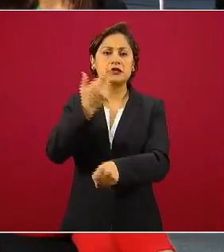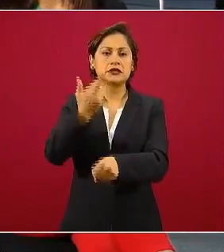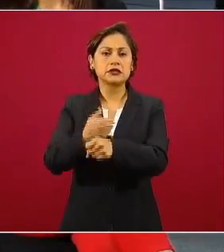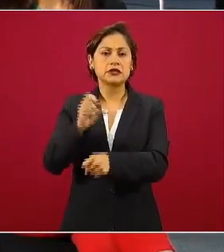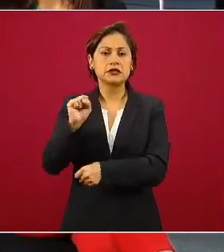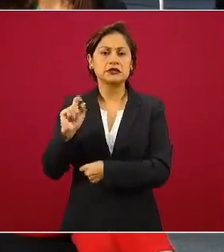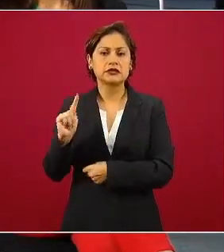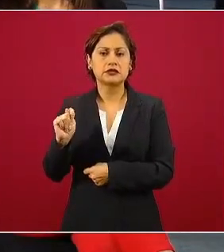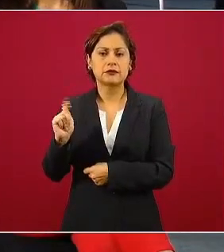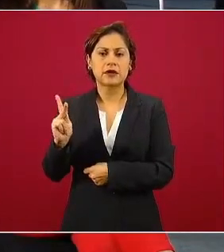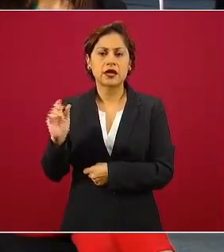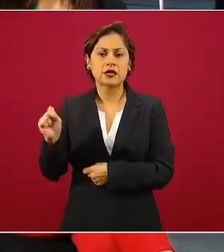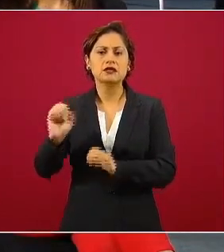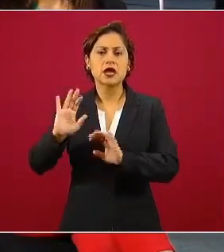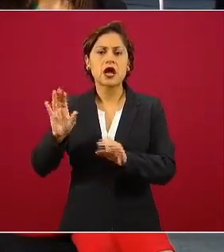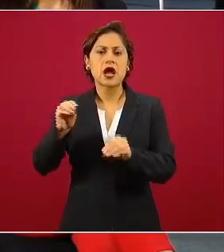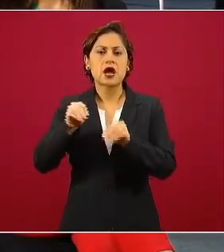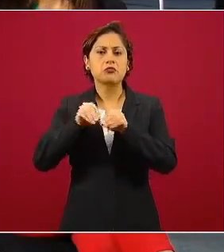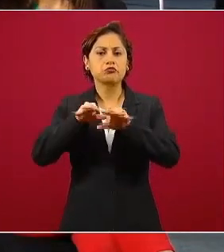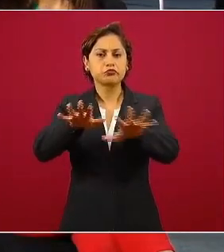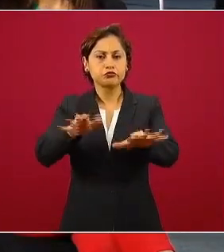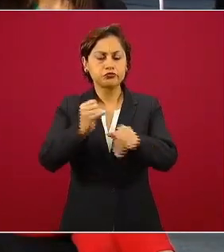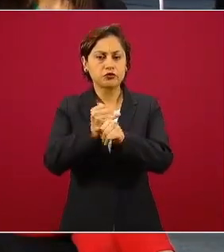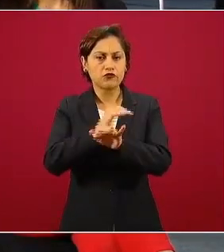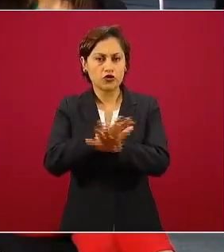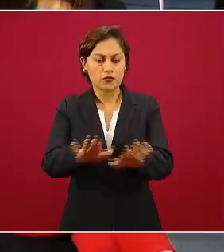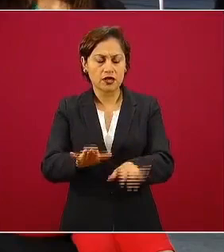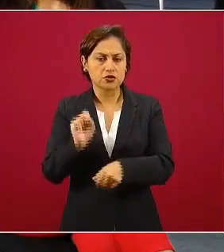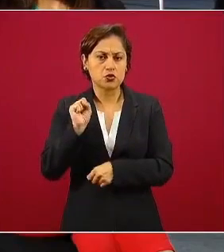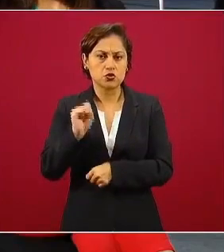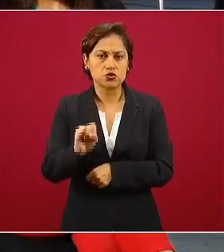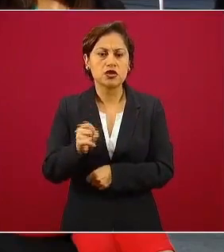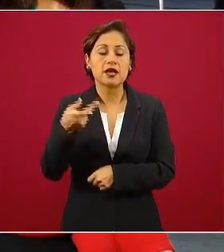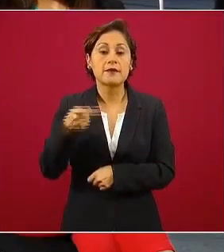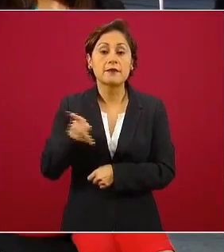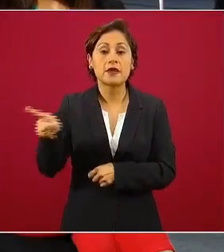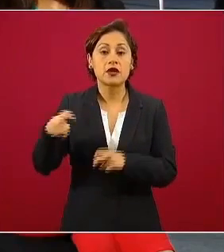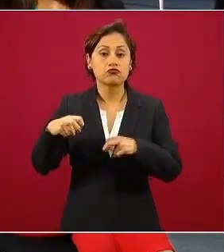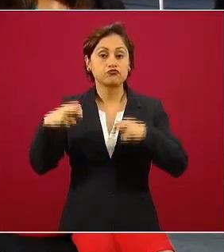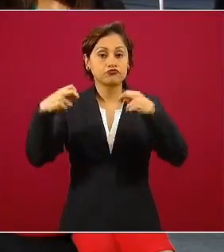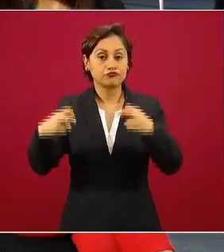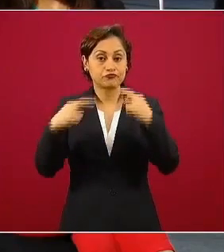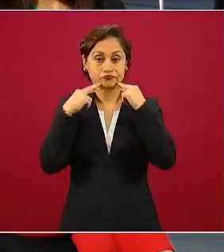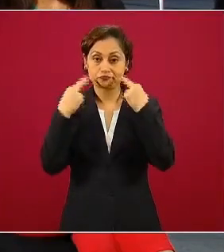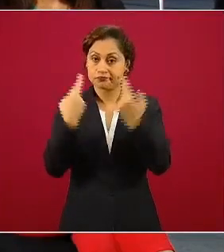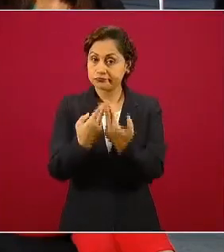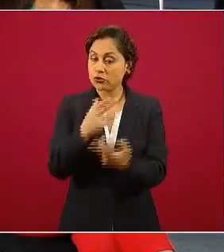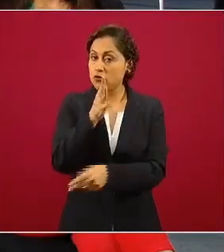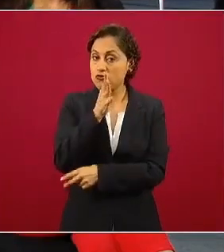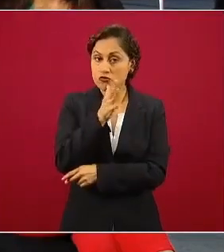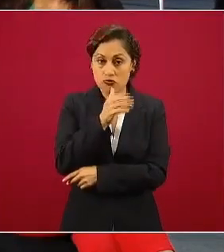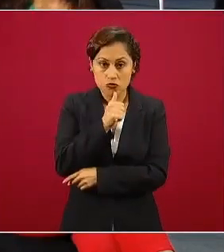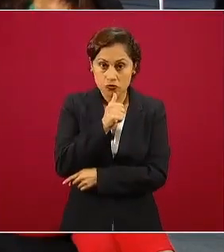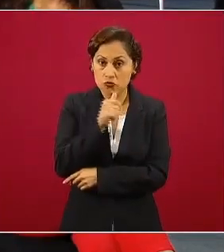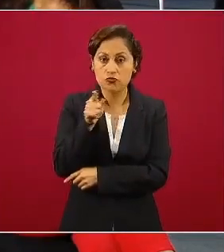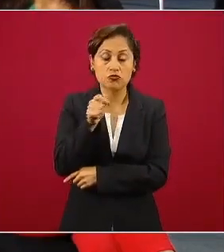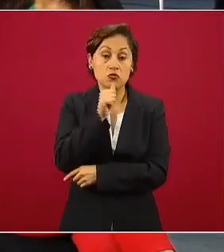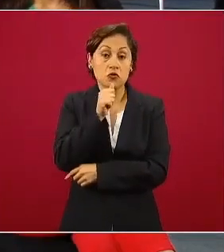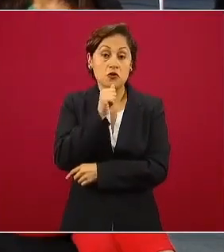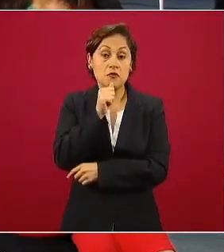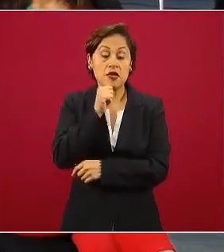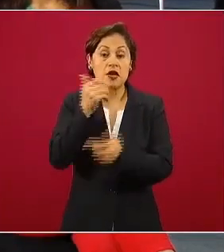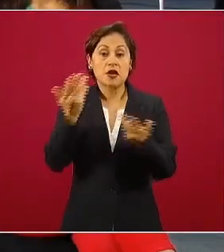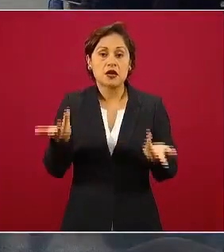algunos comunicados, pero no se han sentado. Ellos siguen esperando, ya que la instrucción que dio usted